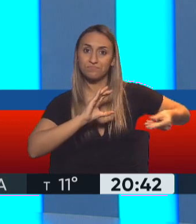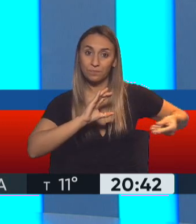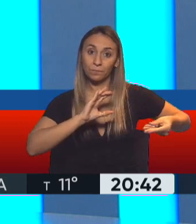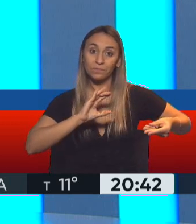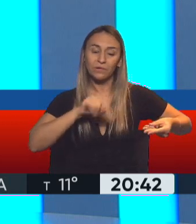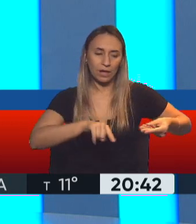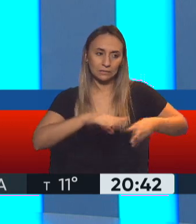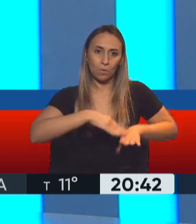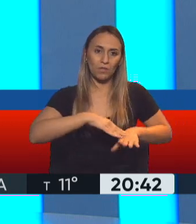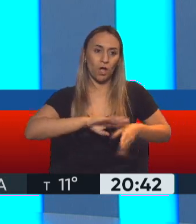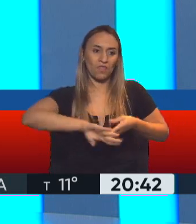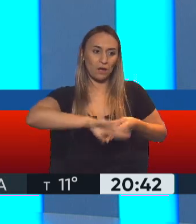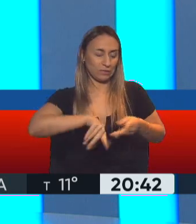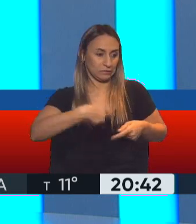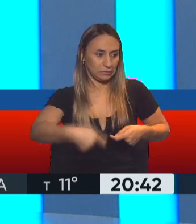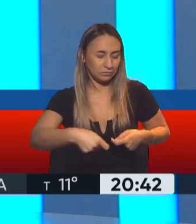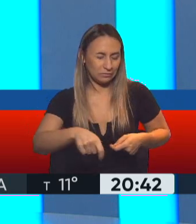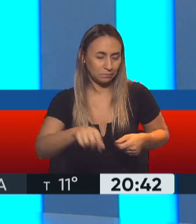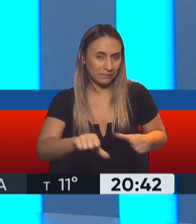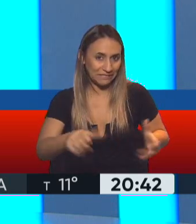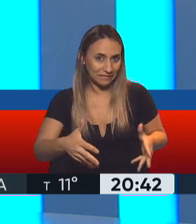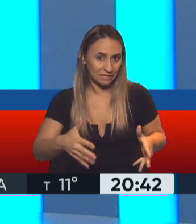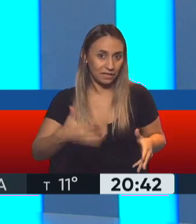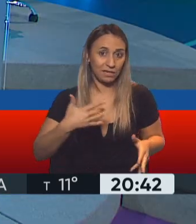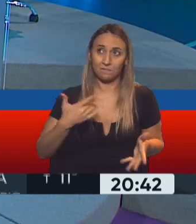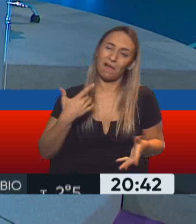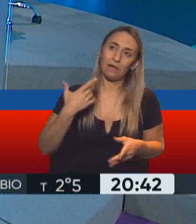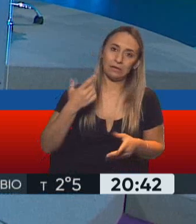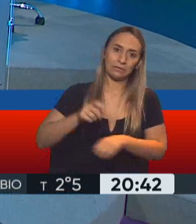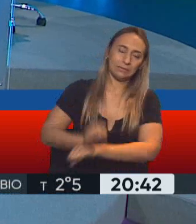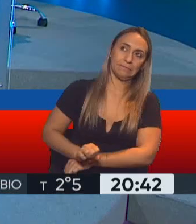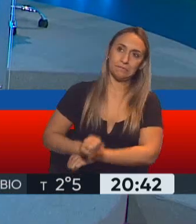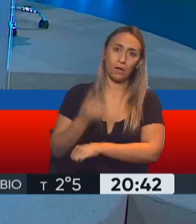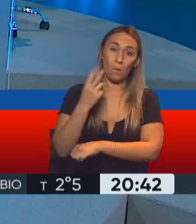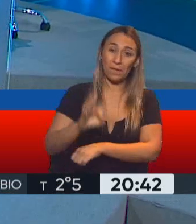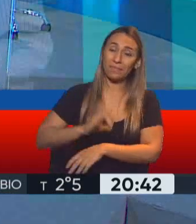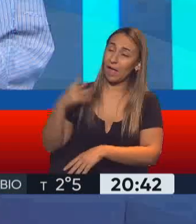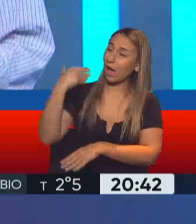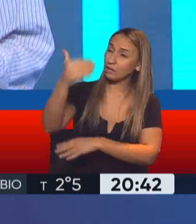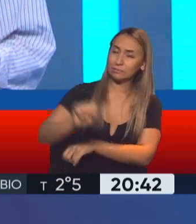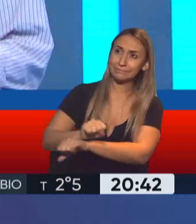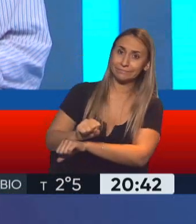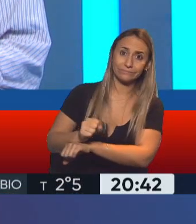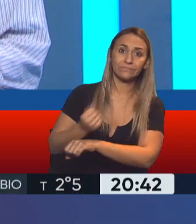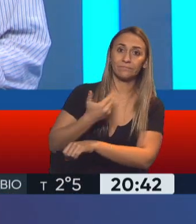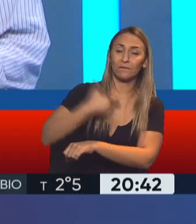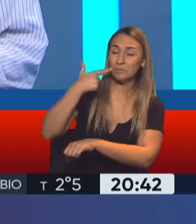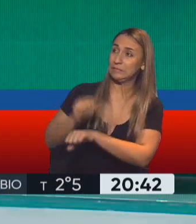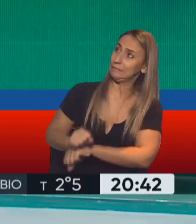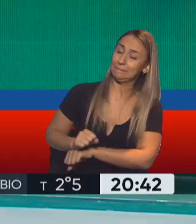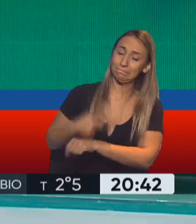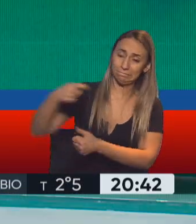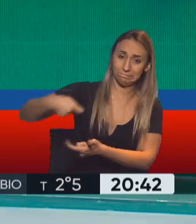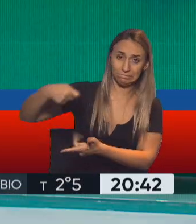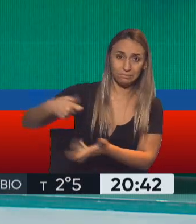ya era complicada de pagar y no meter al país durante 20 años con el fondo monetario no me parece que está pasando con los dólares